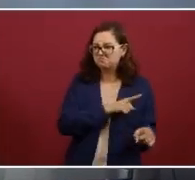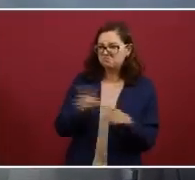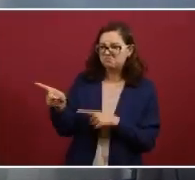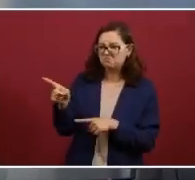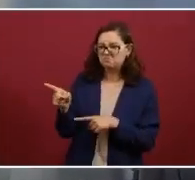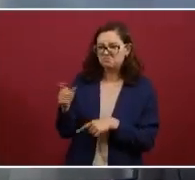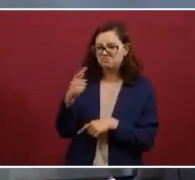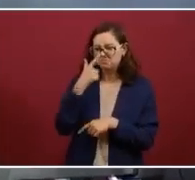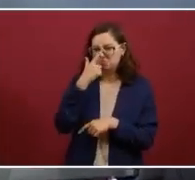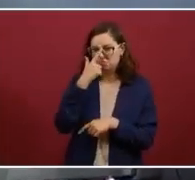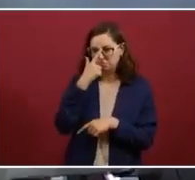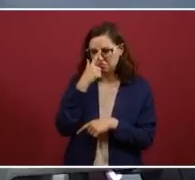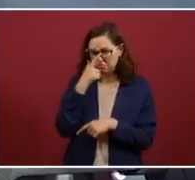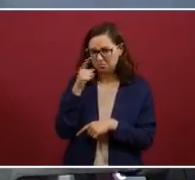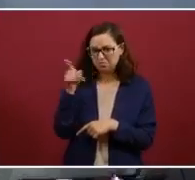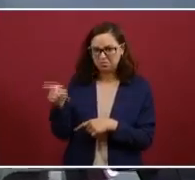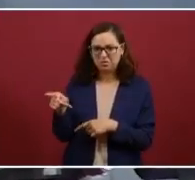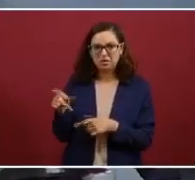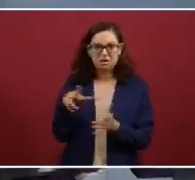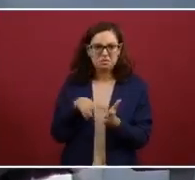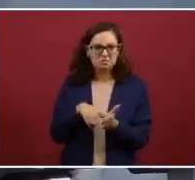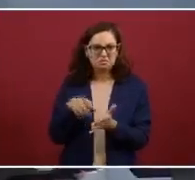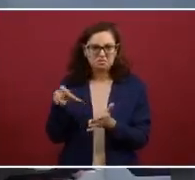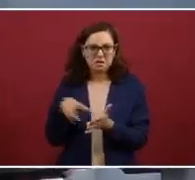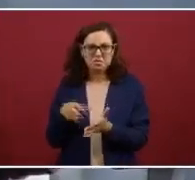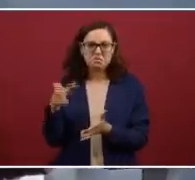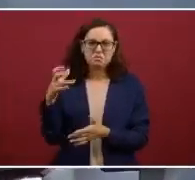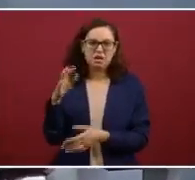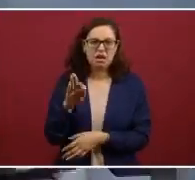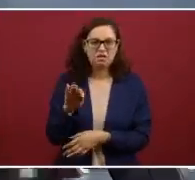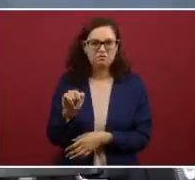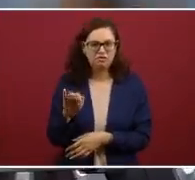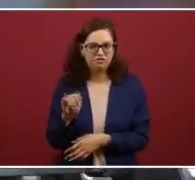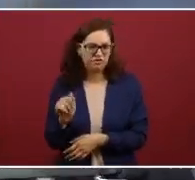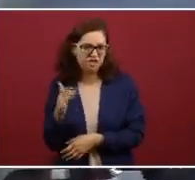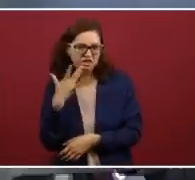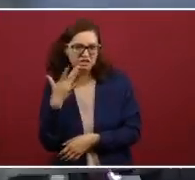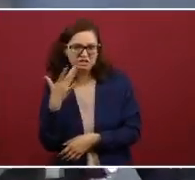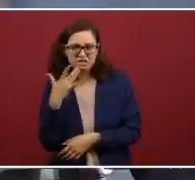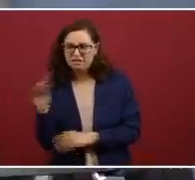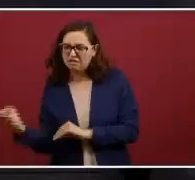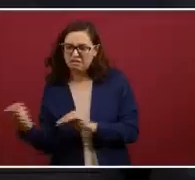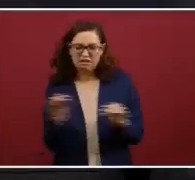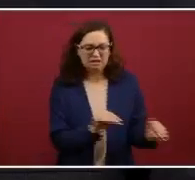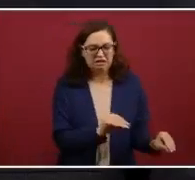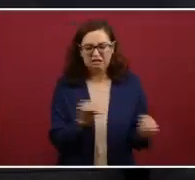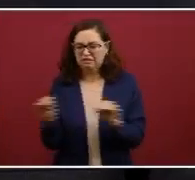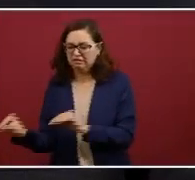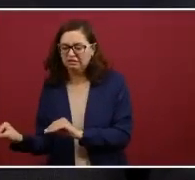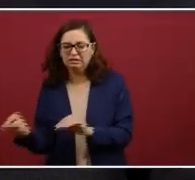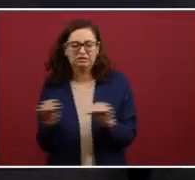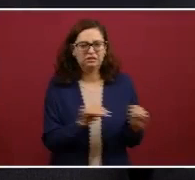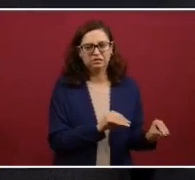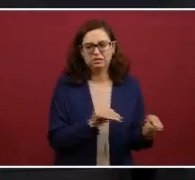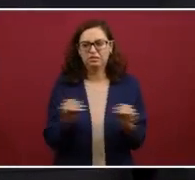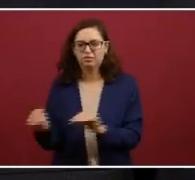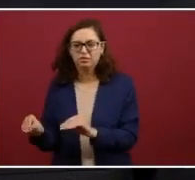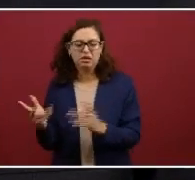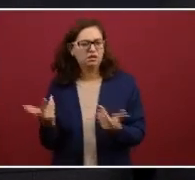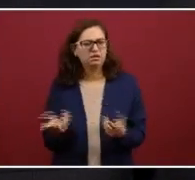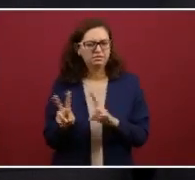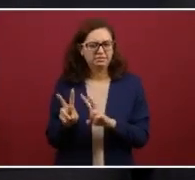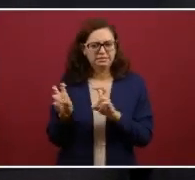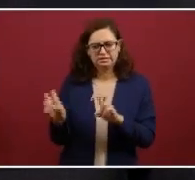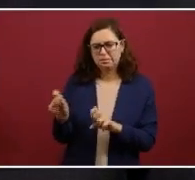¿cómo fue la frase? Del chapulineo fifí, de brincar de la función pública al sector privado en el área donde